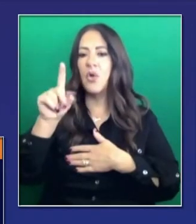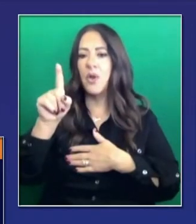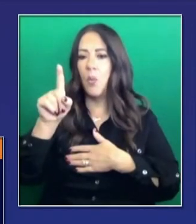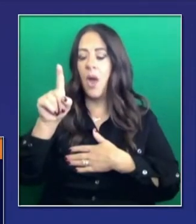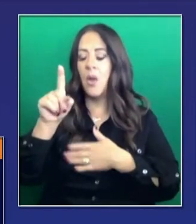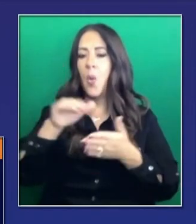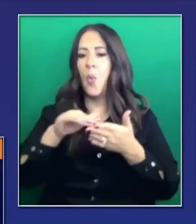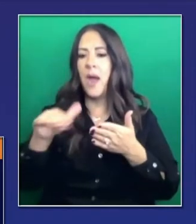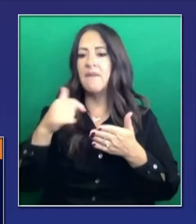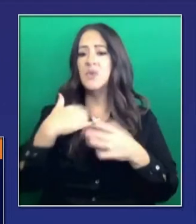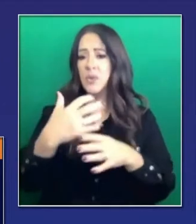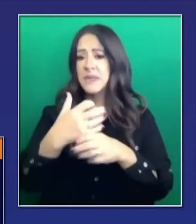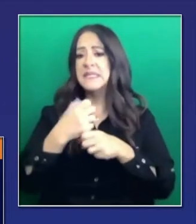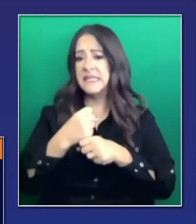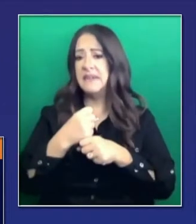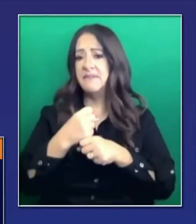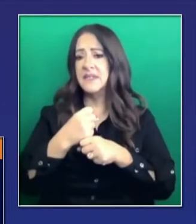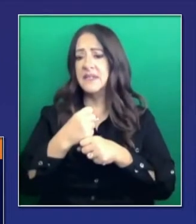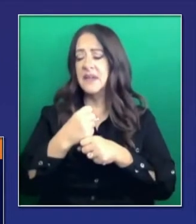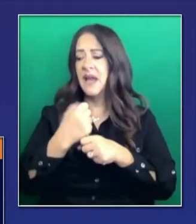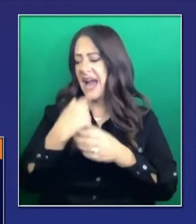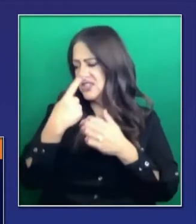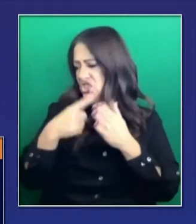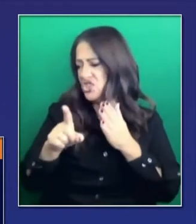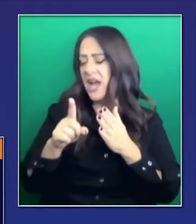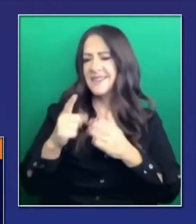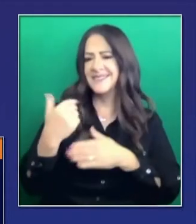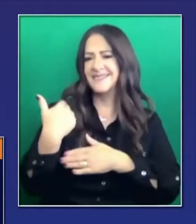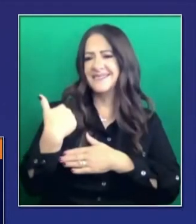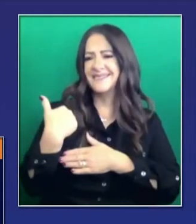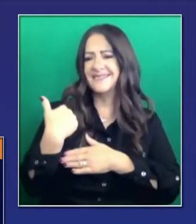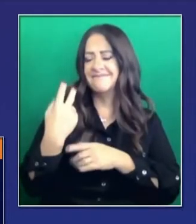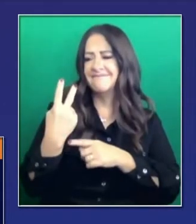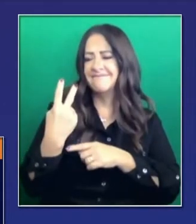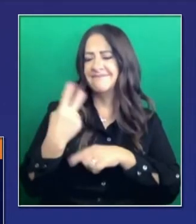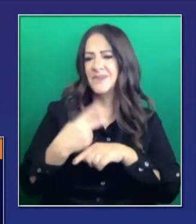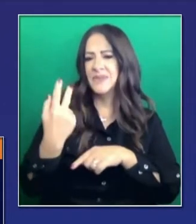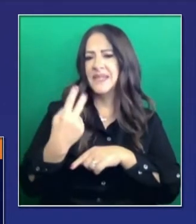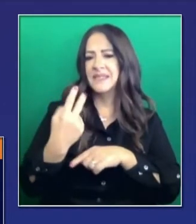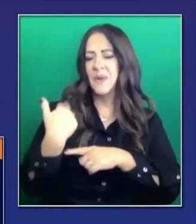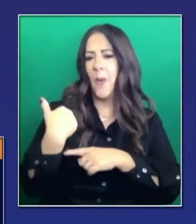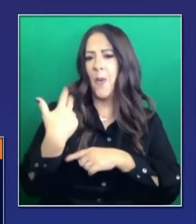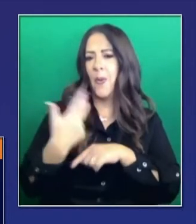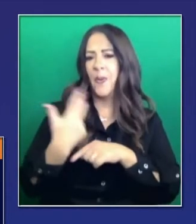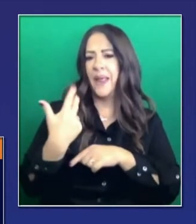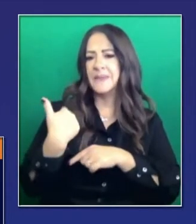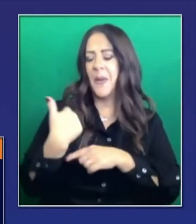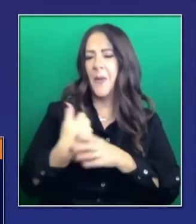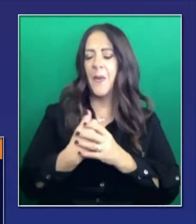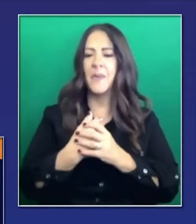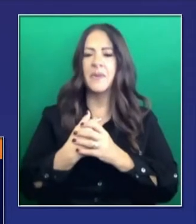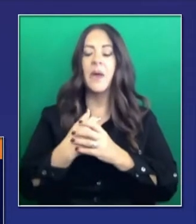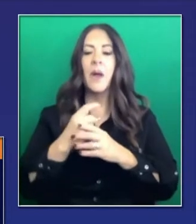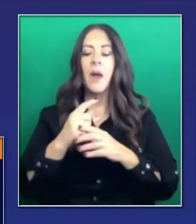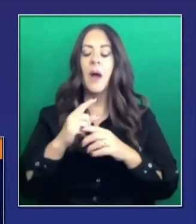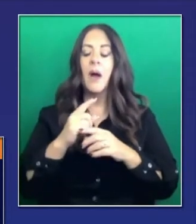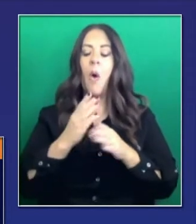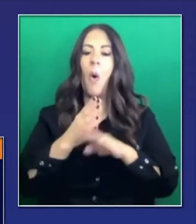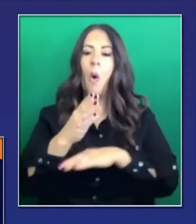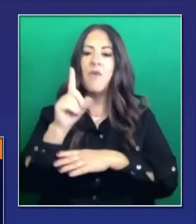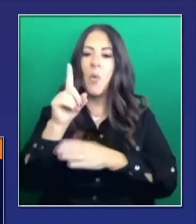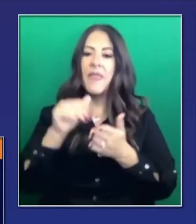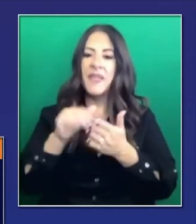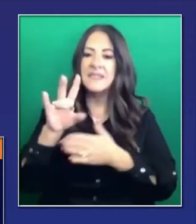primarias que se han hecho en las últimas 72 horas. Esta cifra cambia, pero más de 1,700